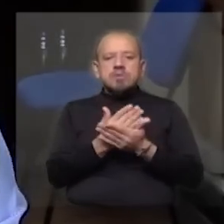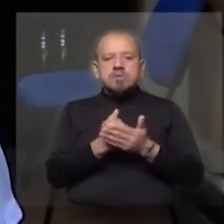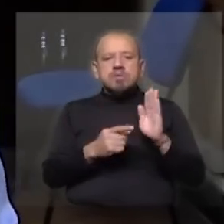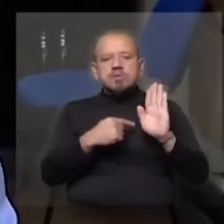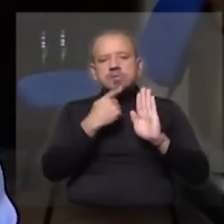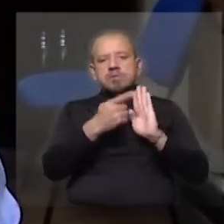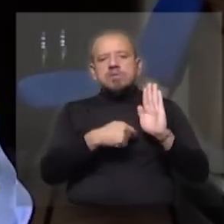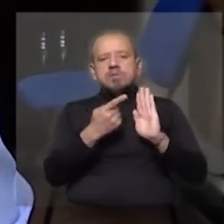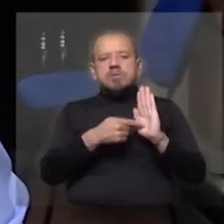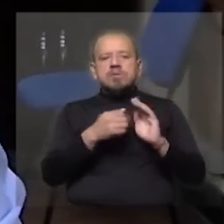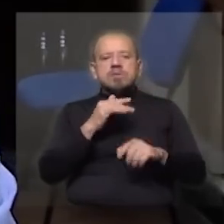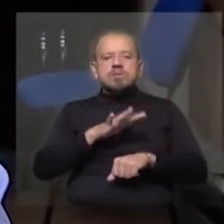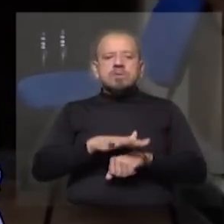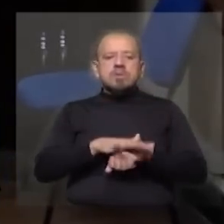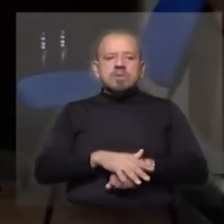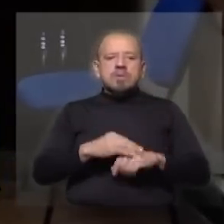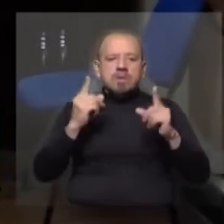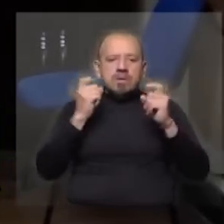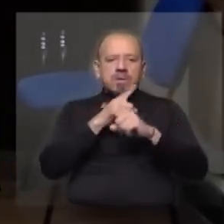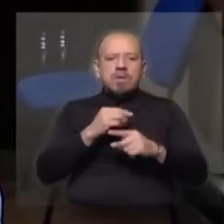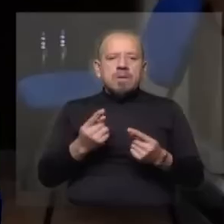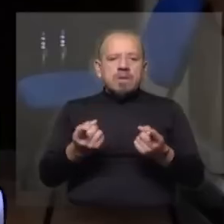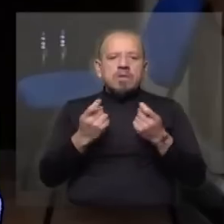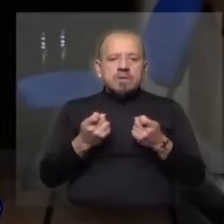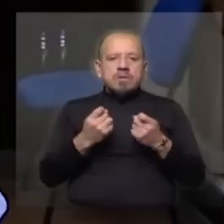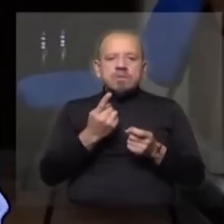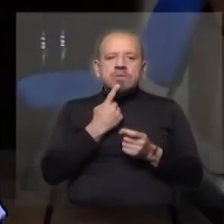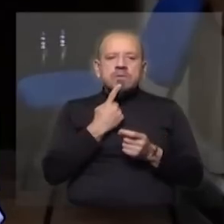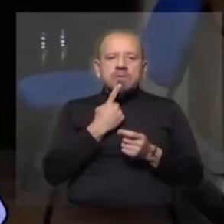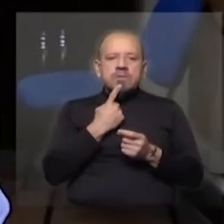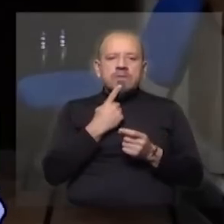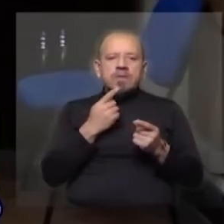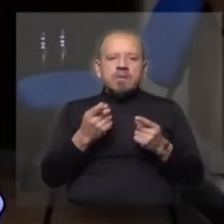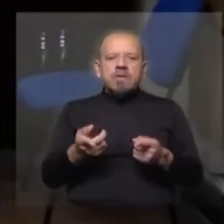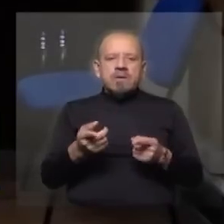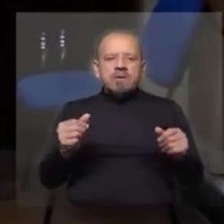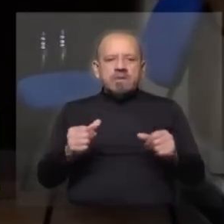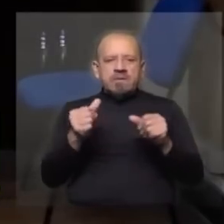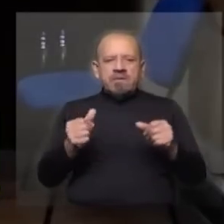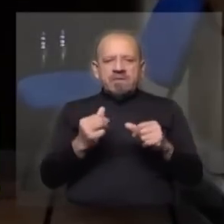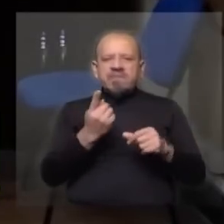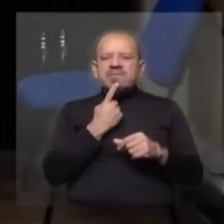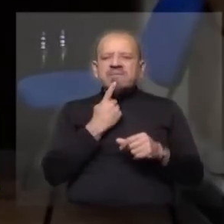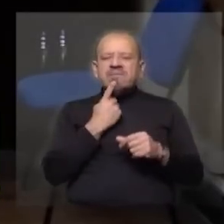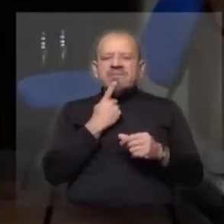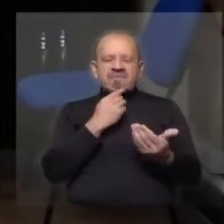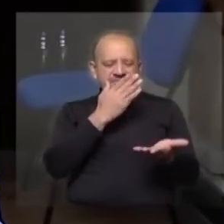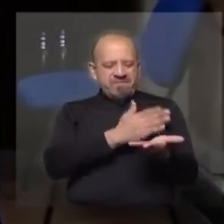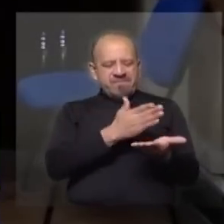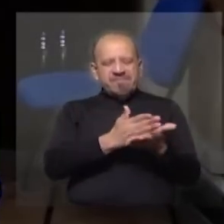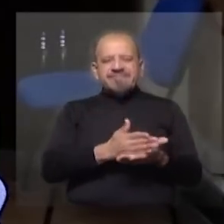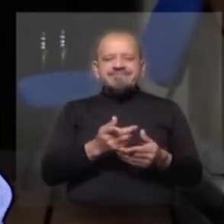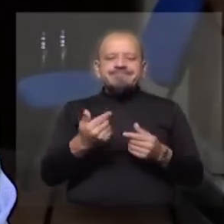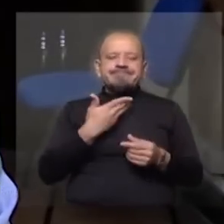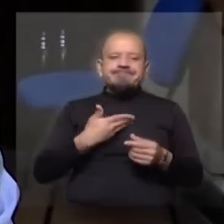que estamos pasando moment difíciles y que necesitamos políticas de frontera elaborar políticas de frontera que este gobierno